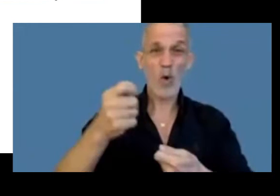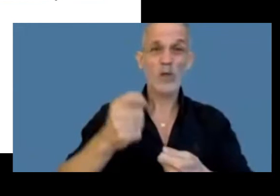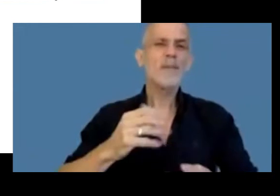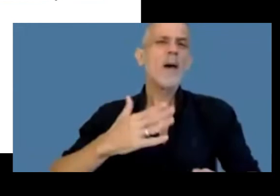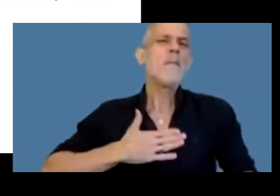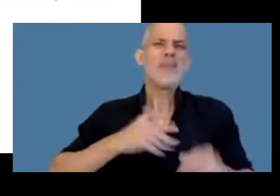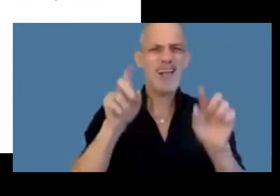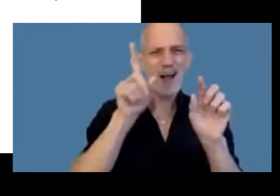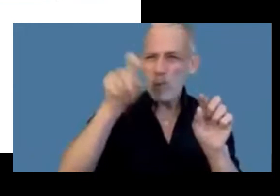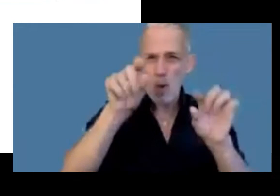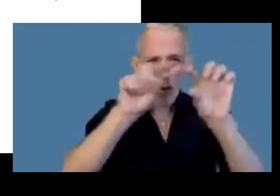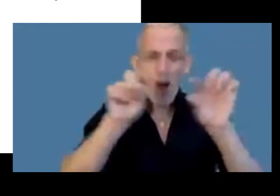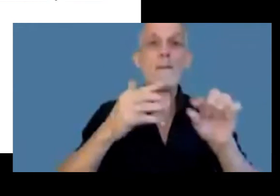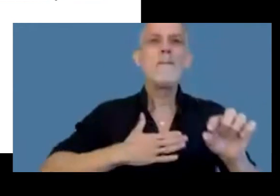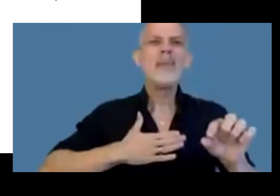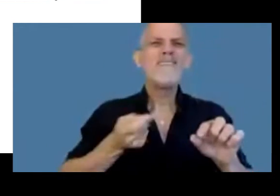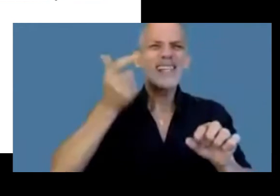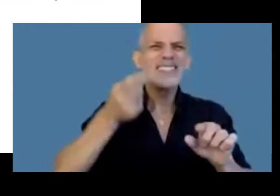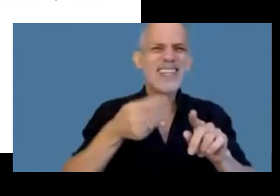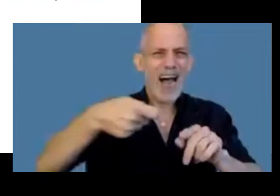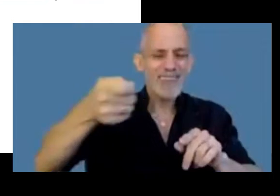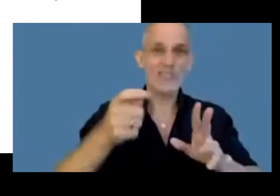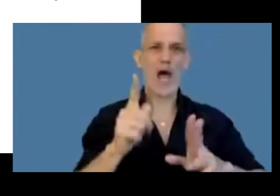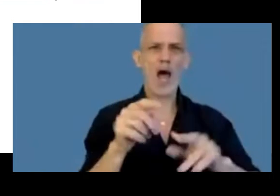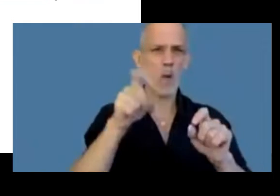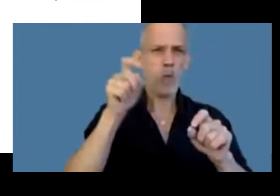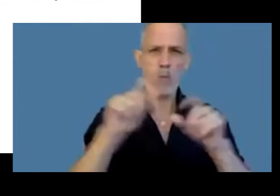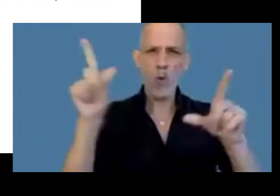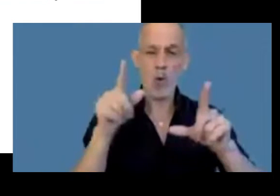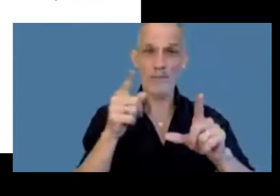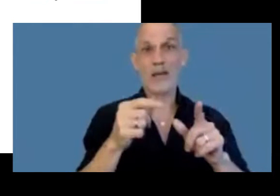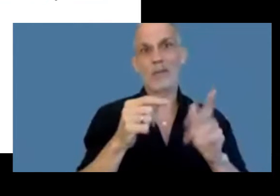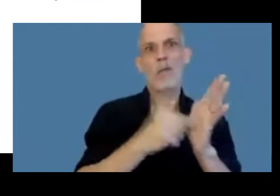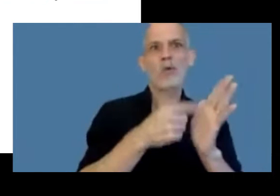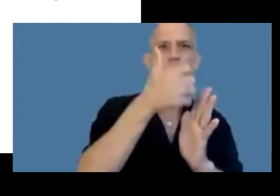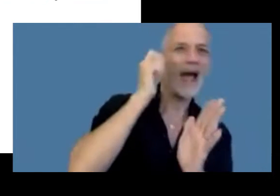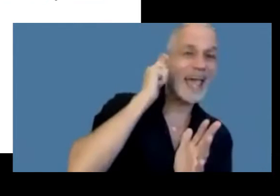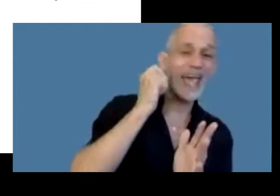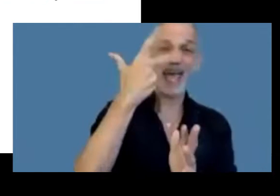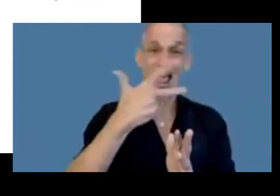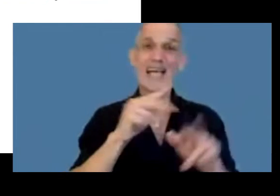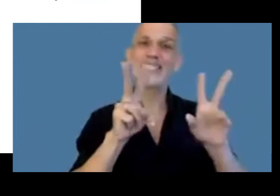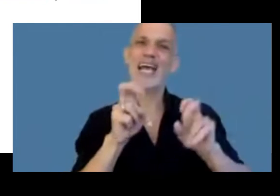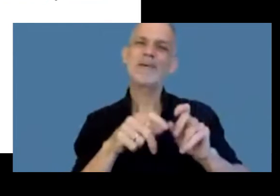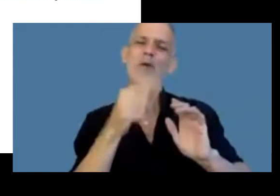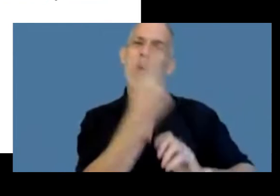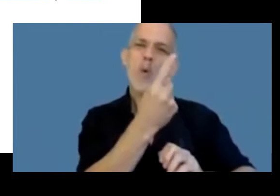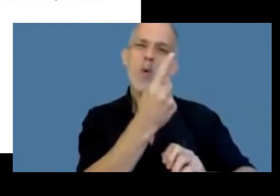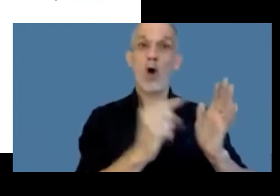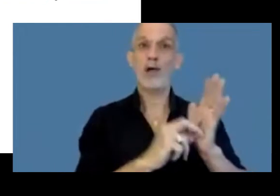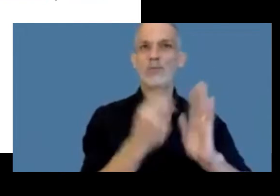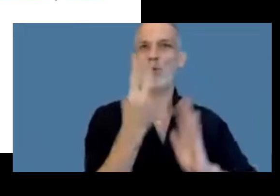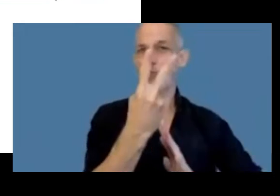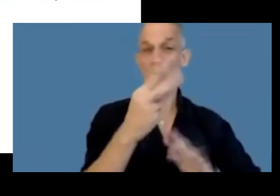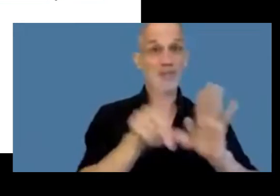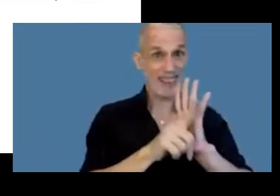facilidades va a estar habilitado de acuerdo al apartado G y H del capítulo 1, título 2 de la ley,